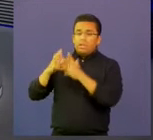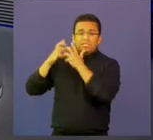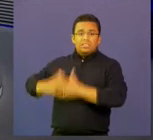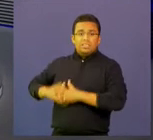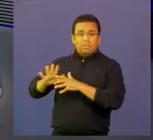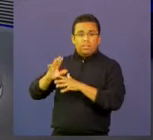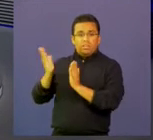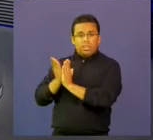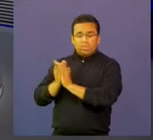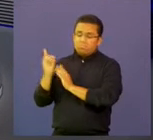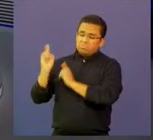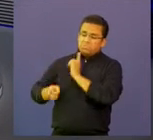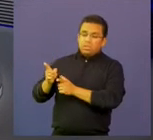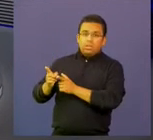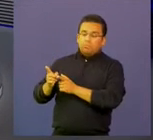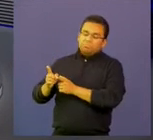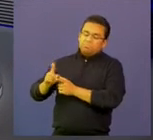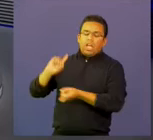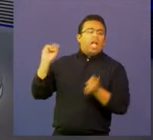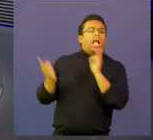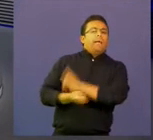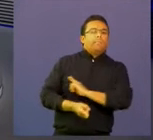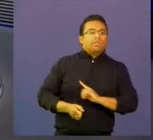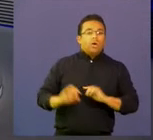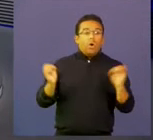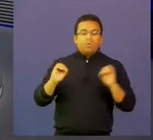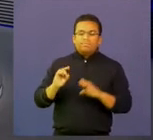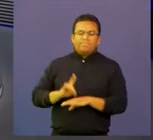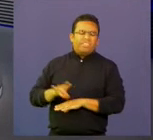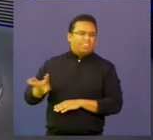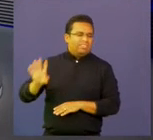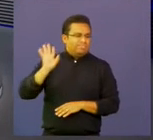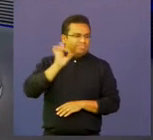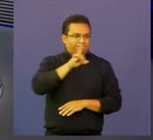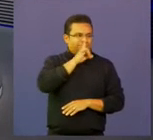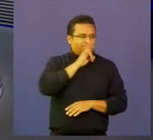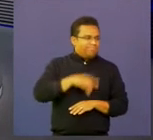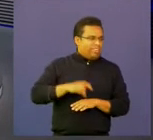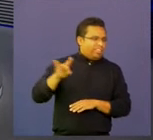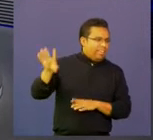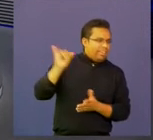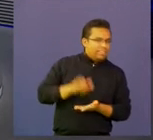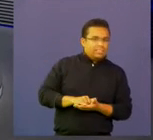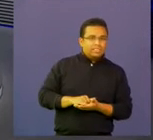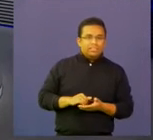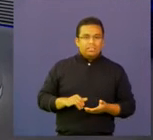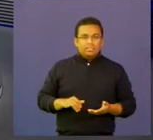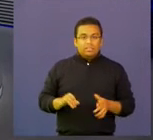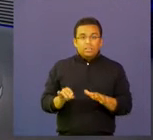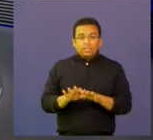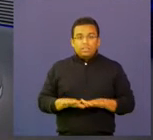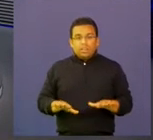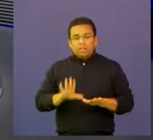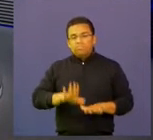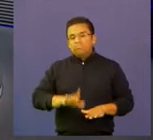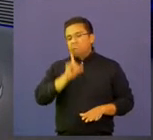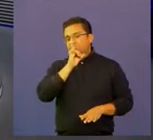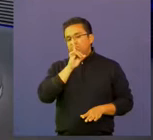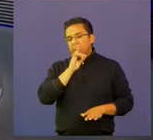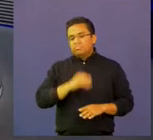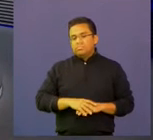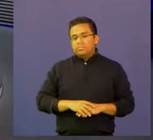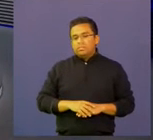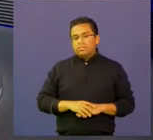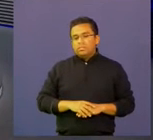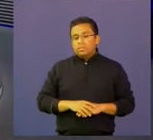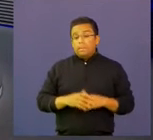general, y cuántas veces uno dice, no, mejor dejemos eso así y no hagamos nada. Y zona de confort. En zona de confort. A pesar de que